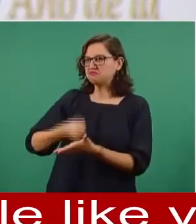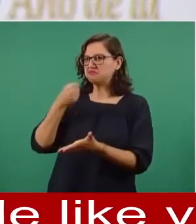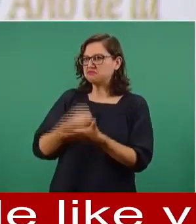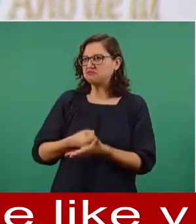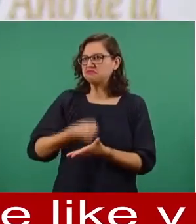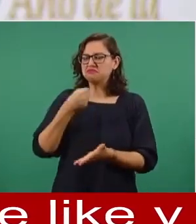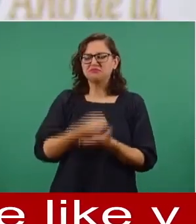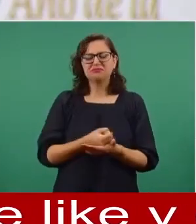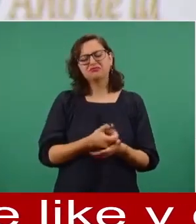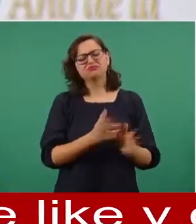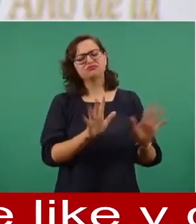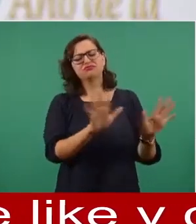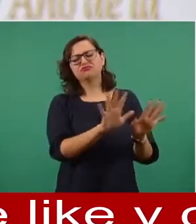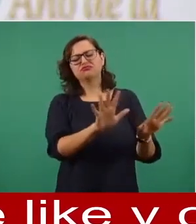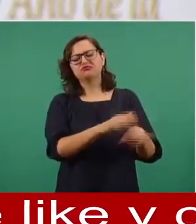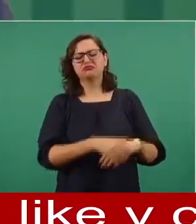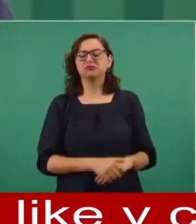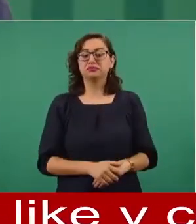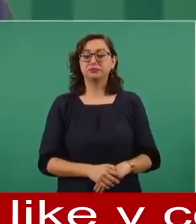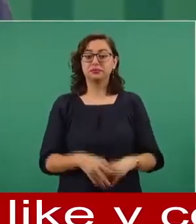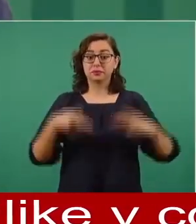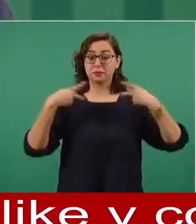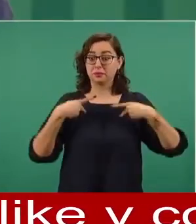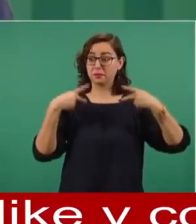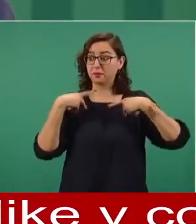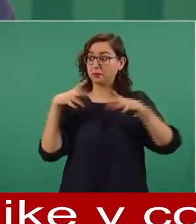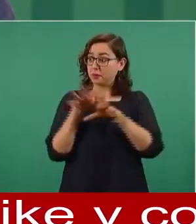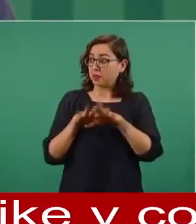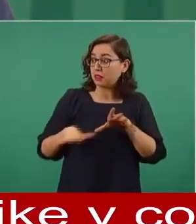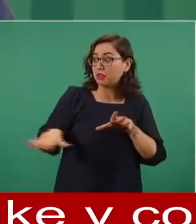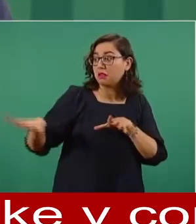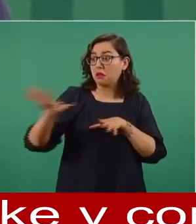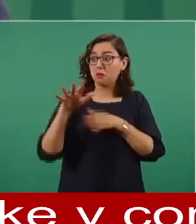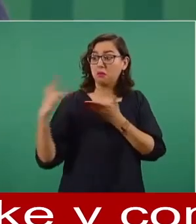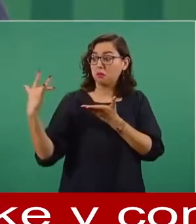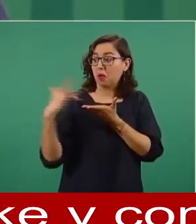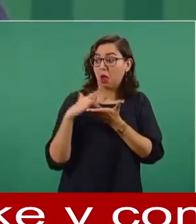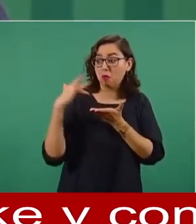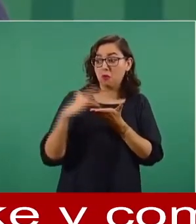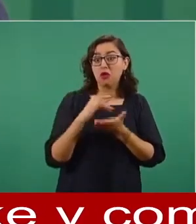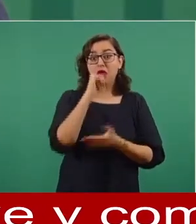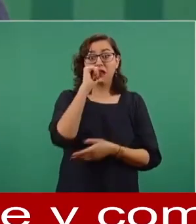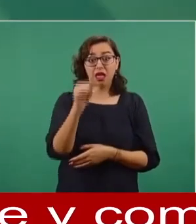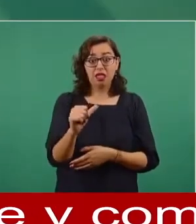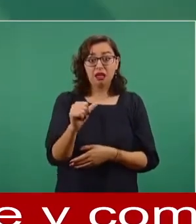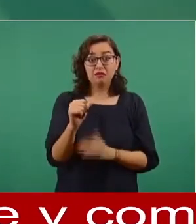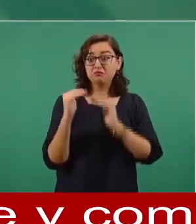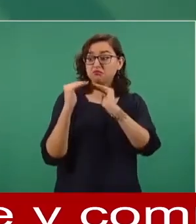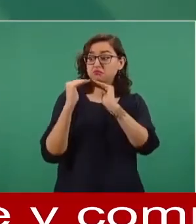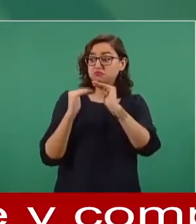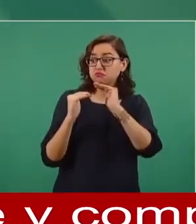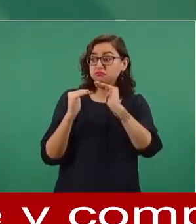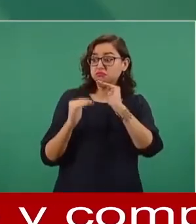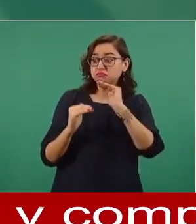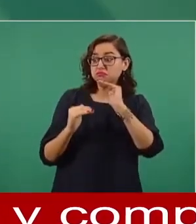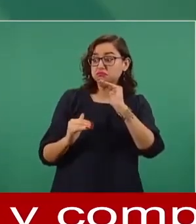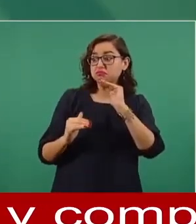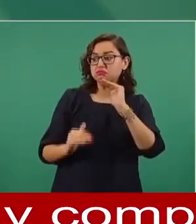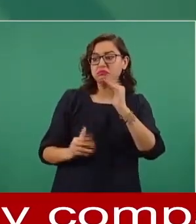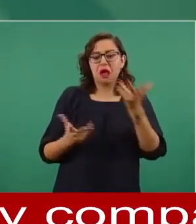cuestionen. Si el pueblo no quiere, no apoya, no se puede gobernar.